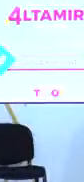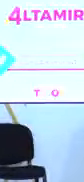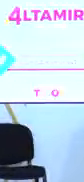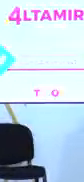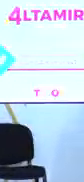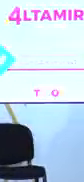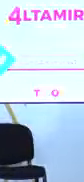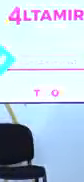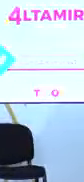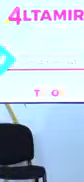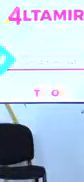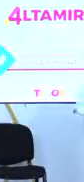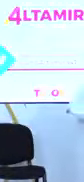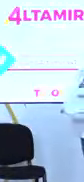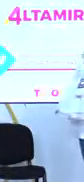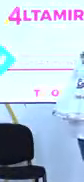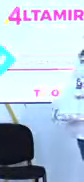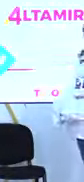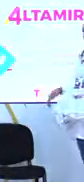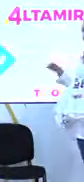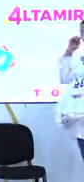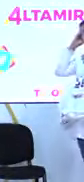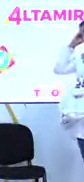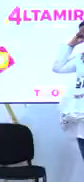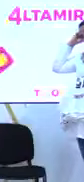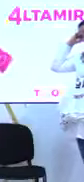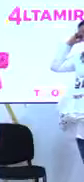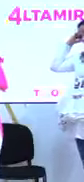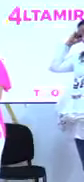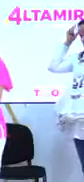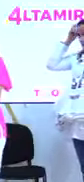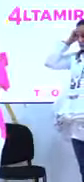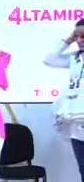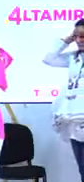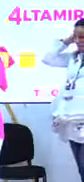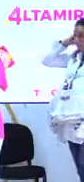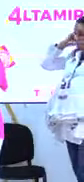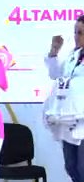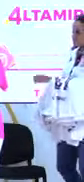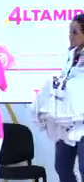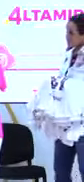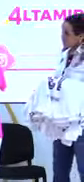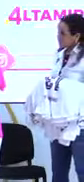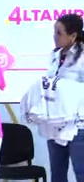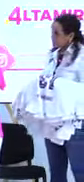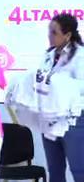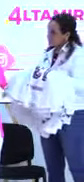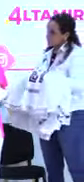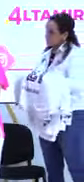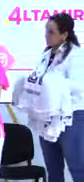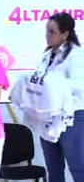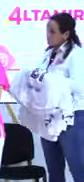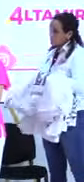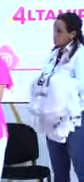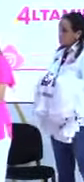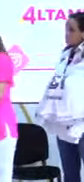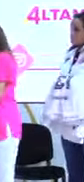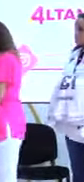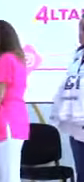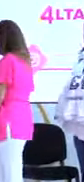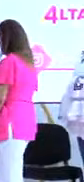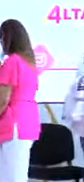Para mí es un orgullo estar aquí nuevamente con usted, agradeciéndole y reconocimiento toda